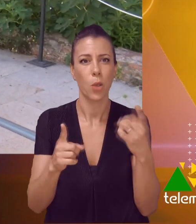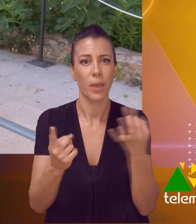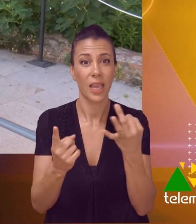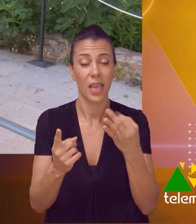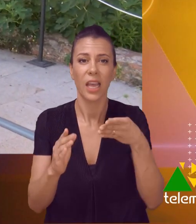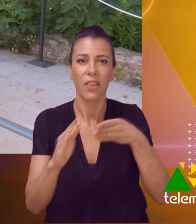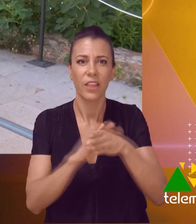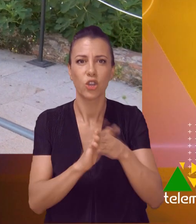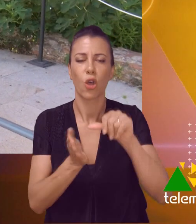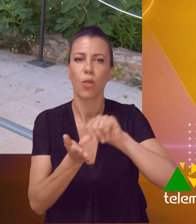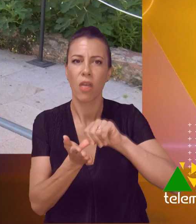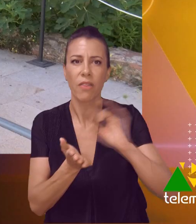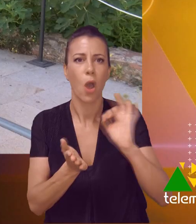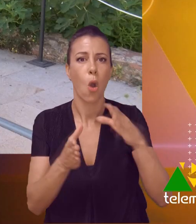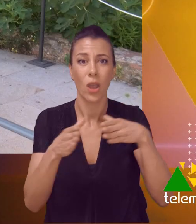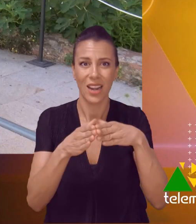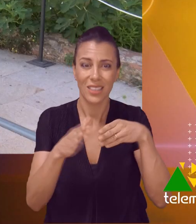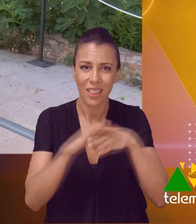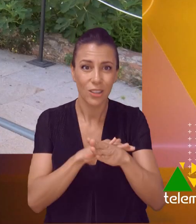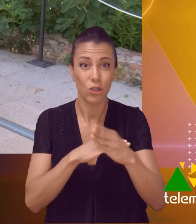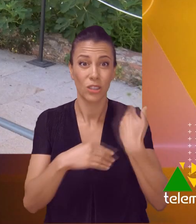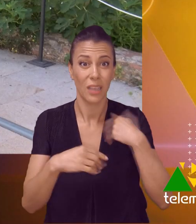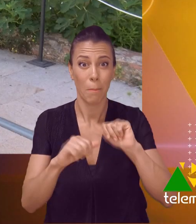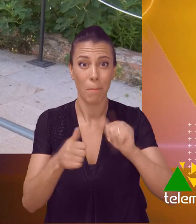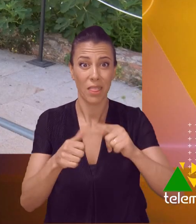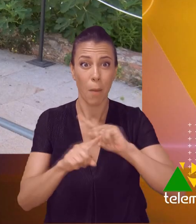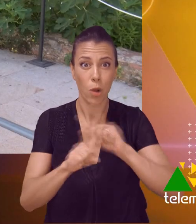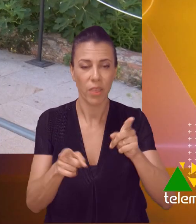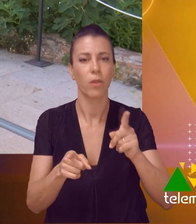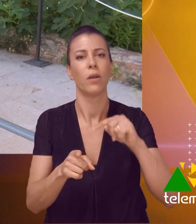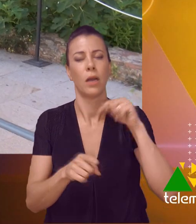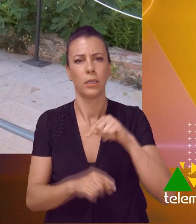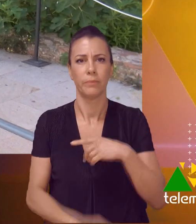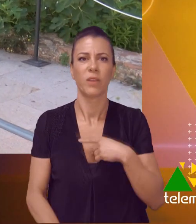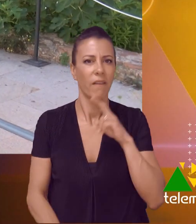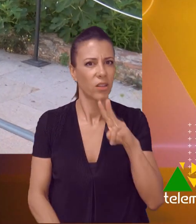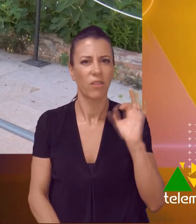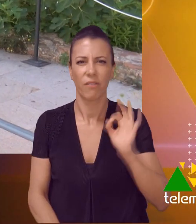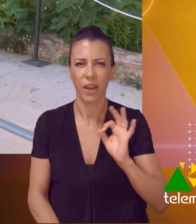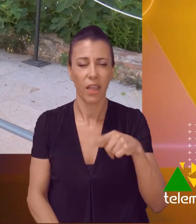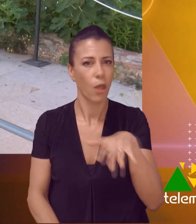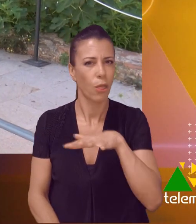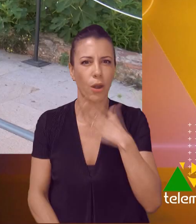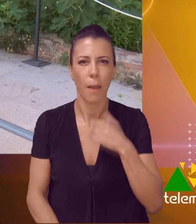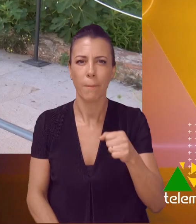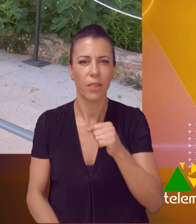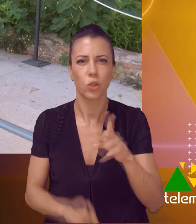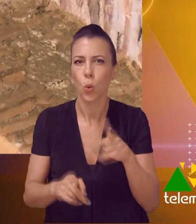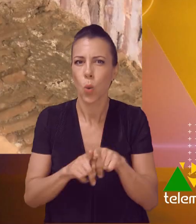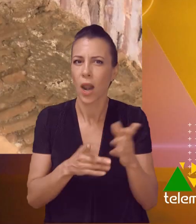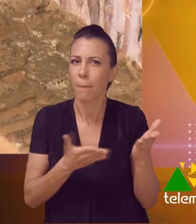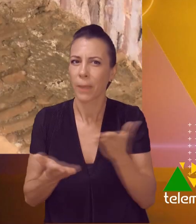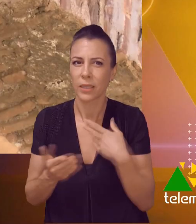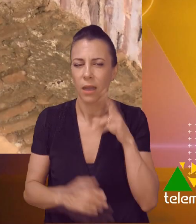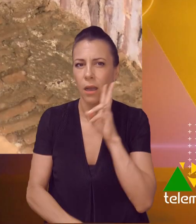las ciudades, dentro de las iglesias. La verdad que es una zona preciosa, de estas que invitan un poco a estar